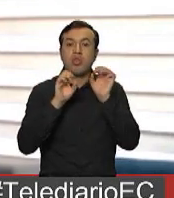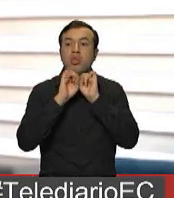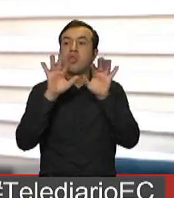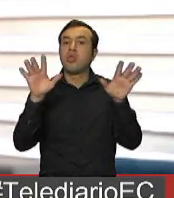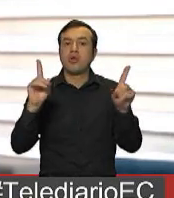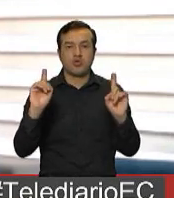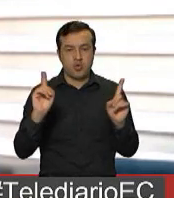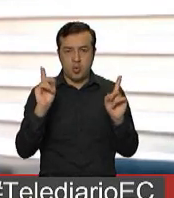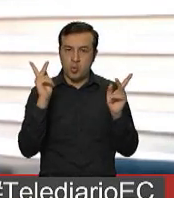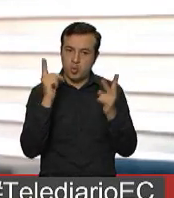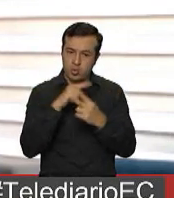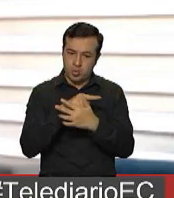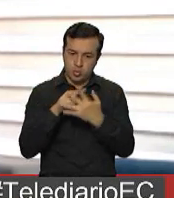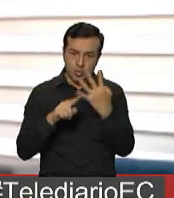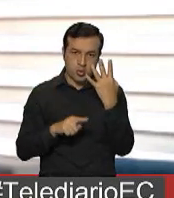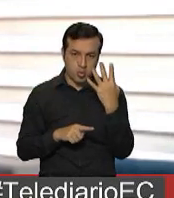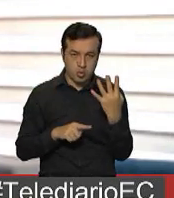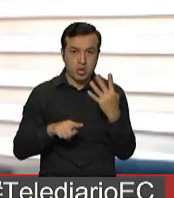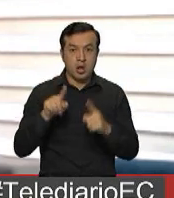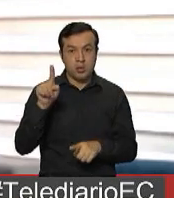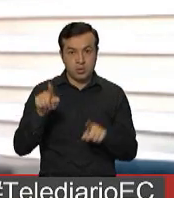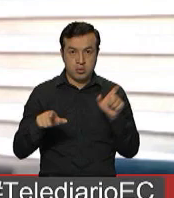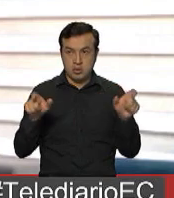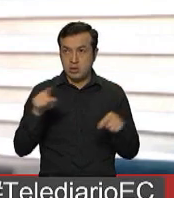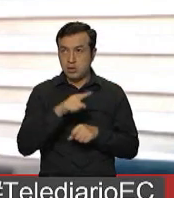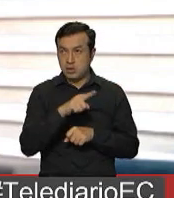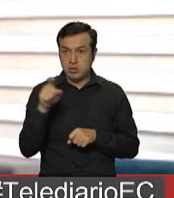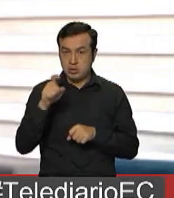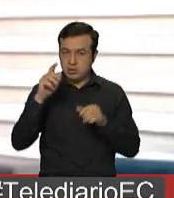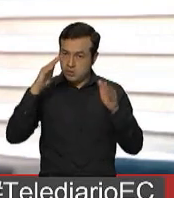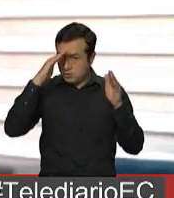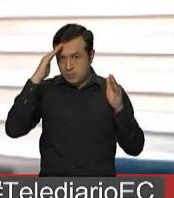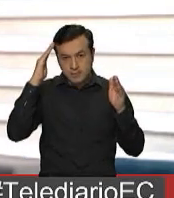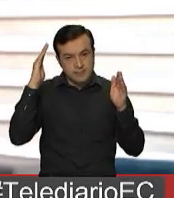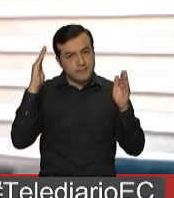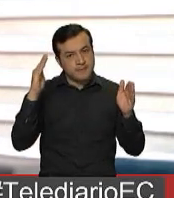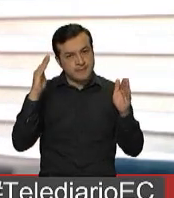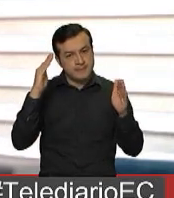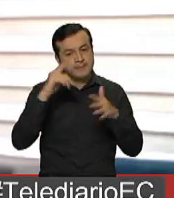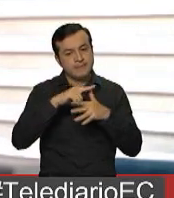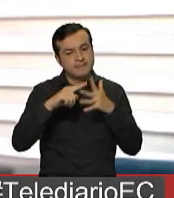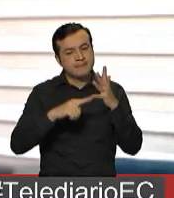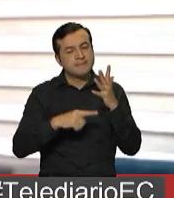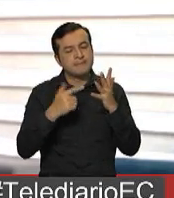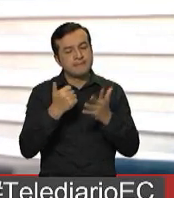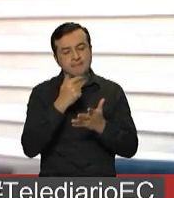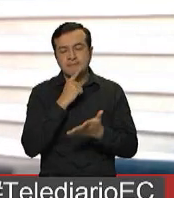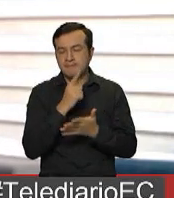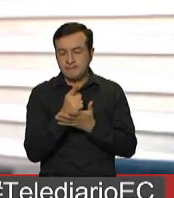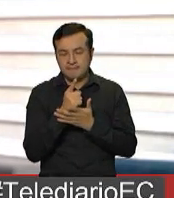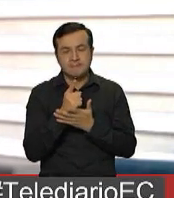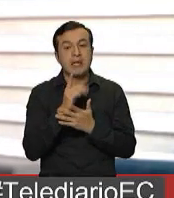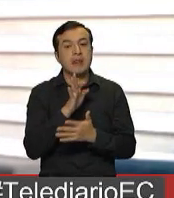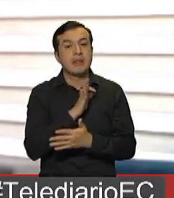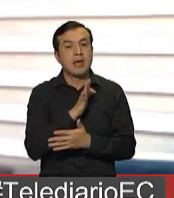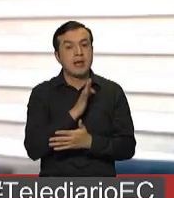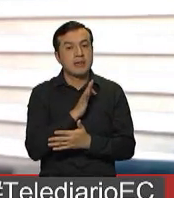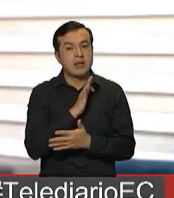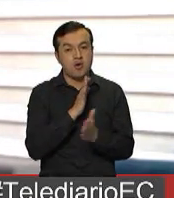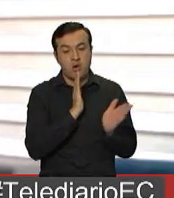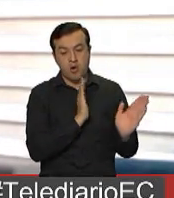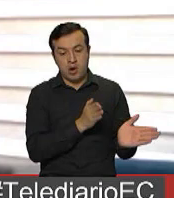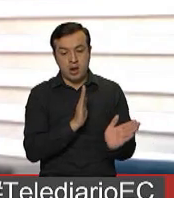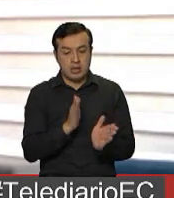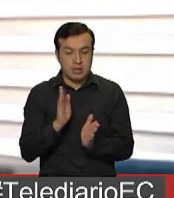del virus, pero estamos conscientes de que hay ciudadanos que necesitan que se atiendan los diferentes servicios y por eso, de una manera técnica y organizada,